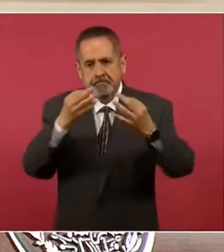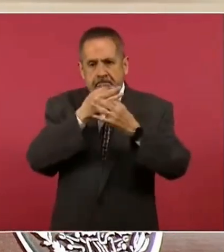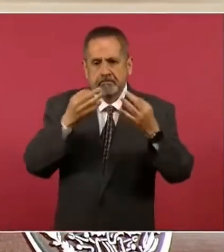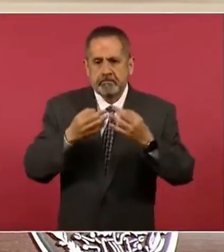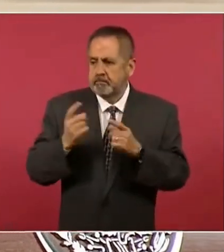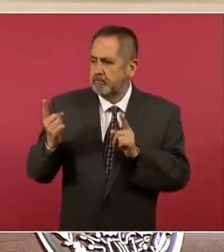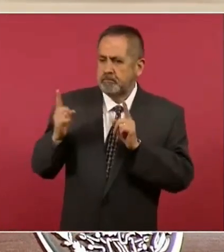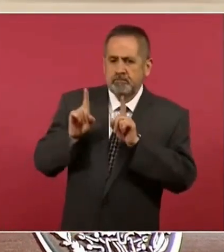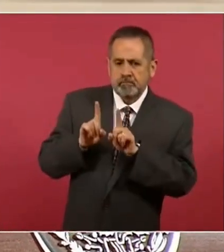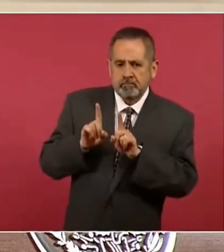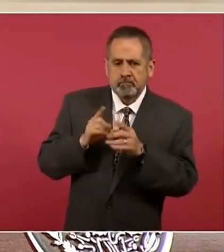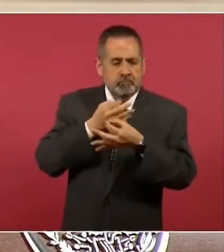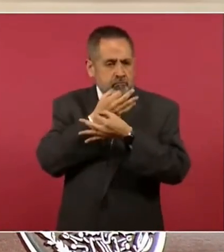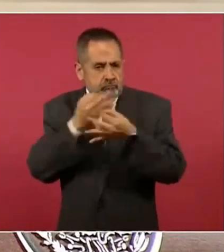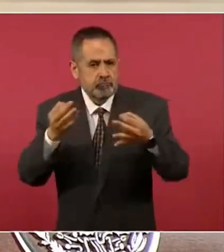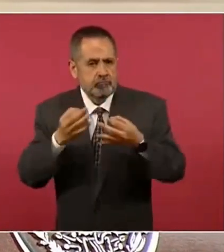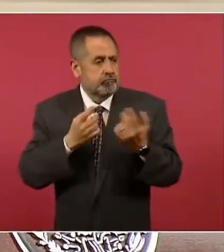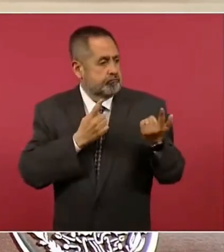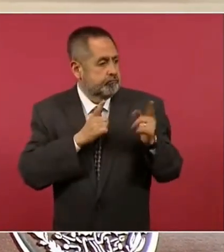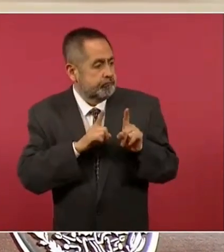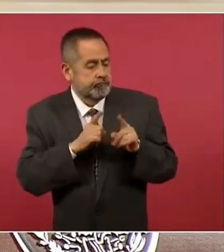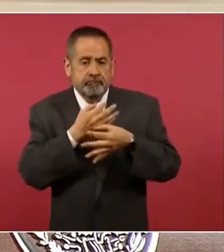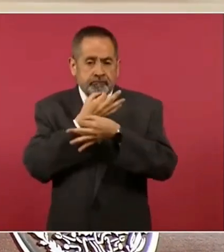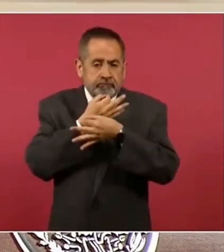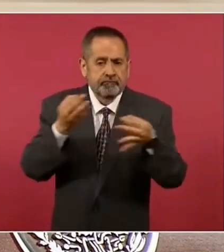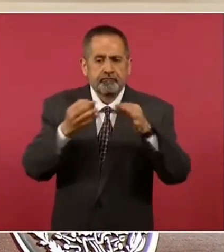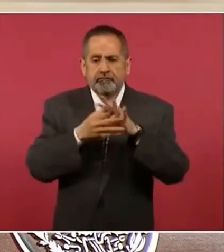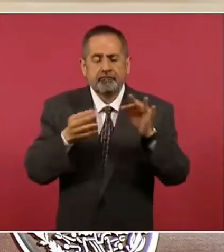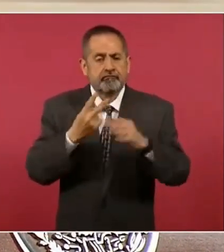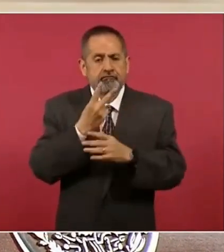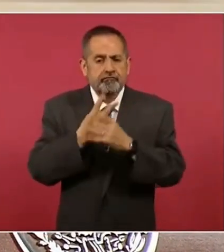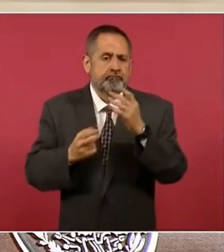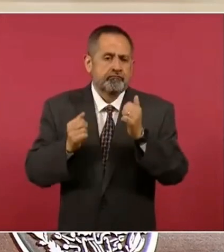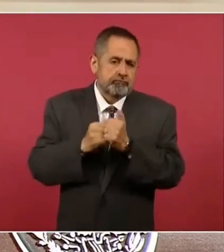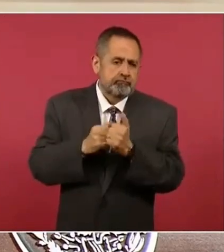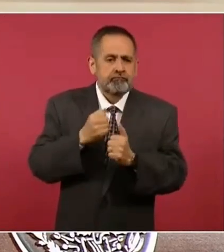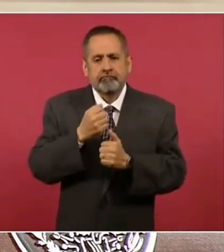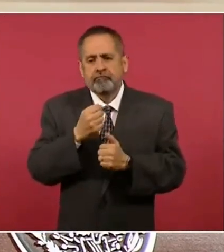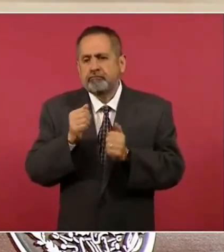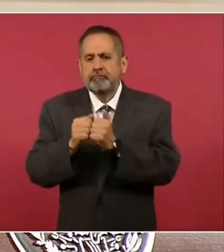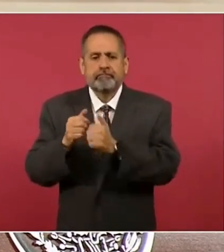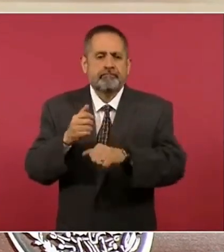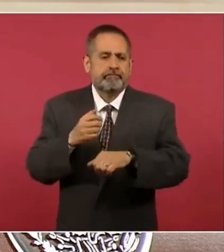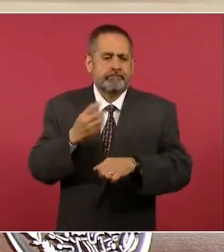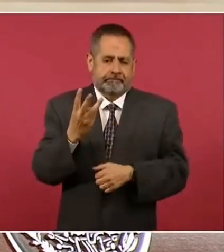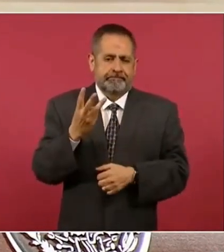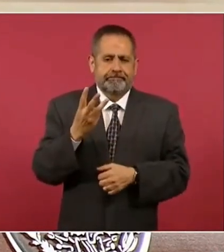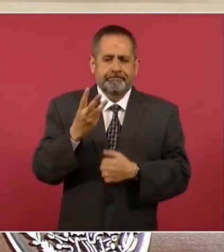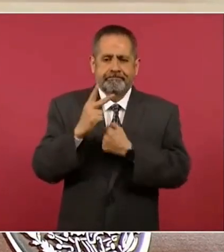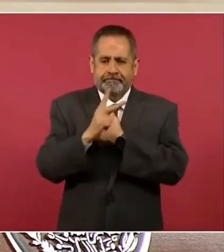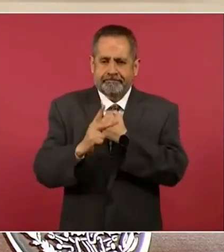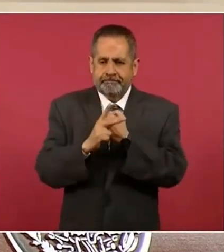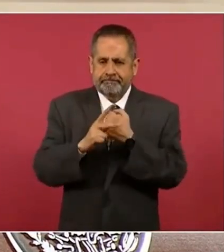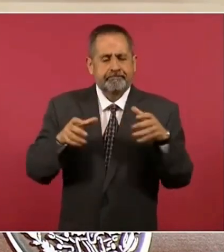conjuntos en lo bilateral, en lo que tiene que ver con los tres países,